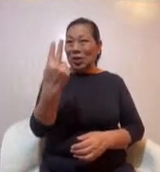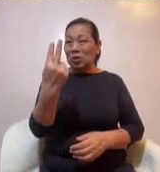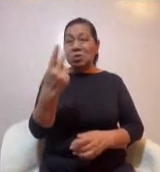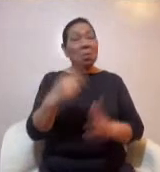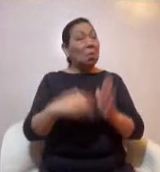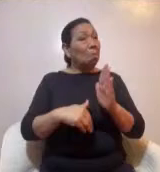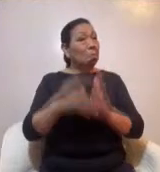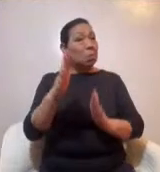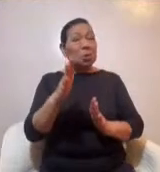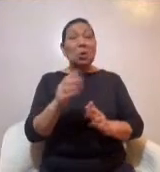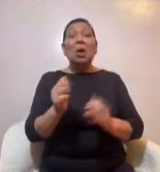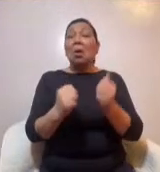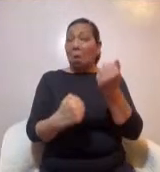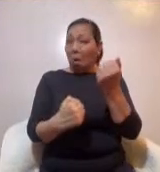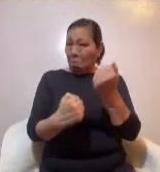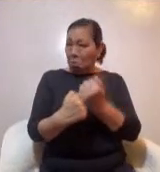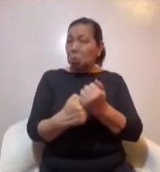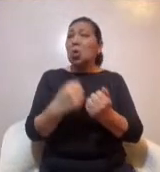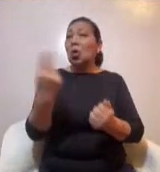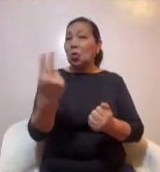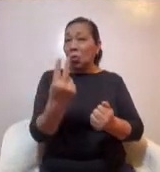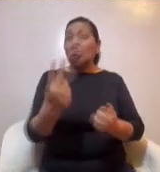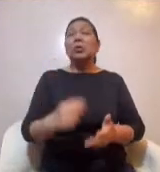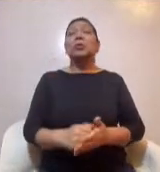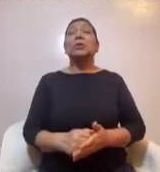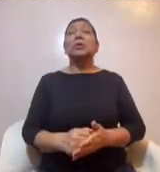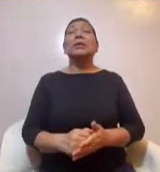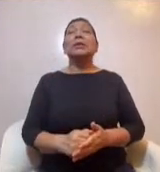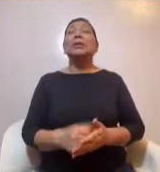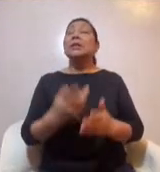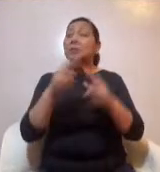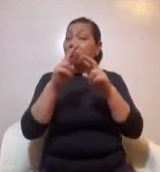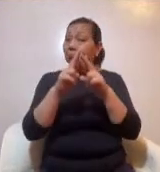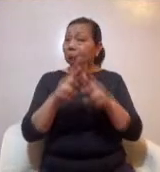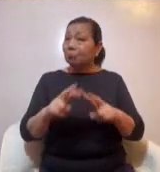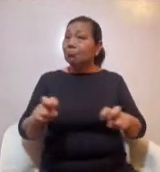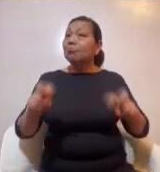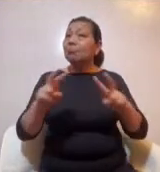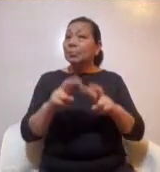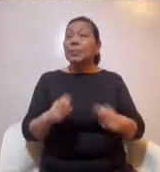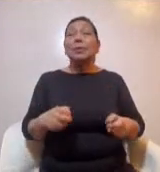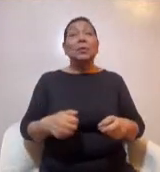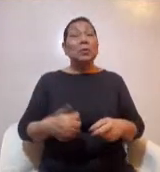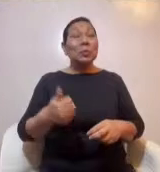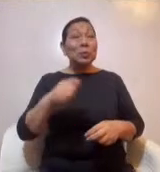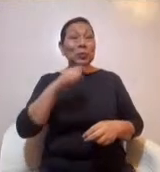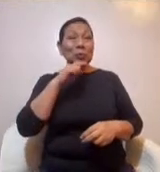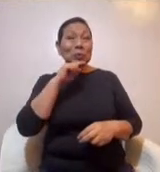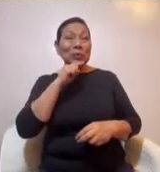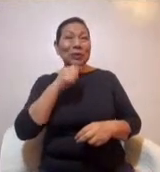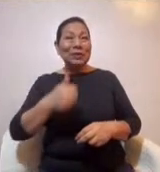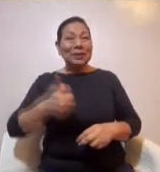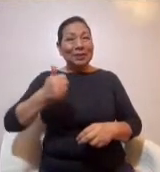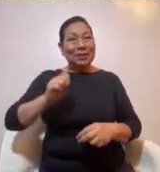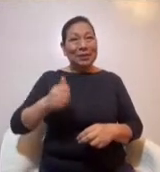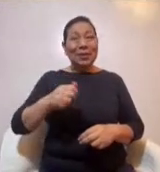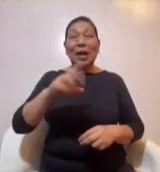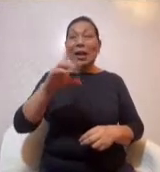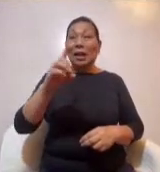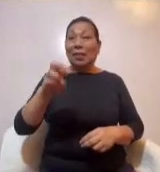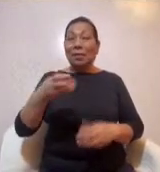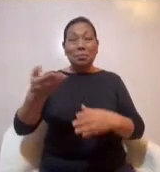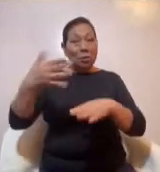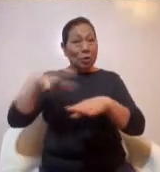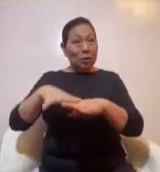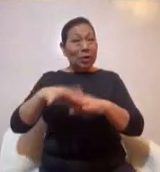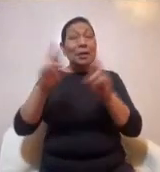una de las cosas que destacaría. Además también el análisis que hace la magistrada Ledesma de los diferentes